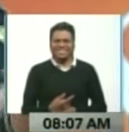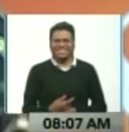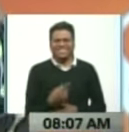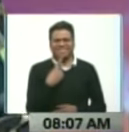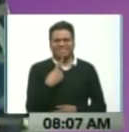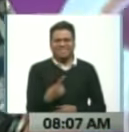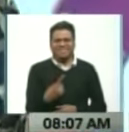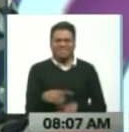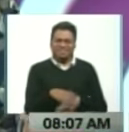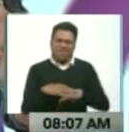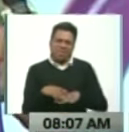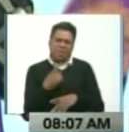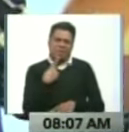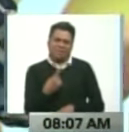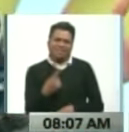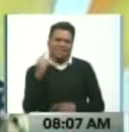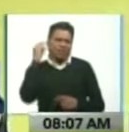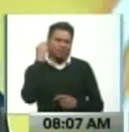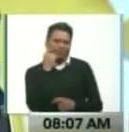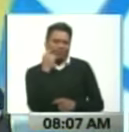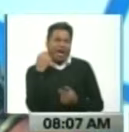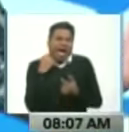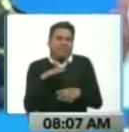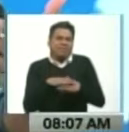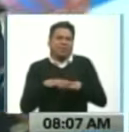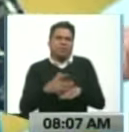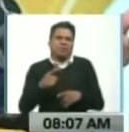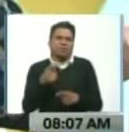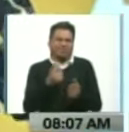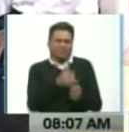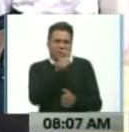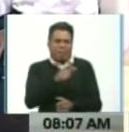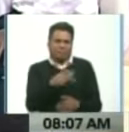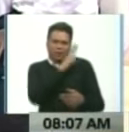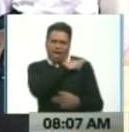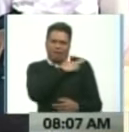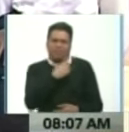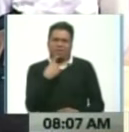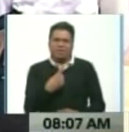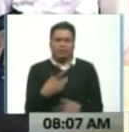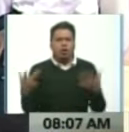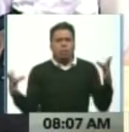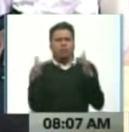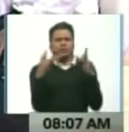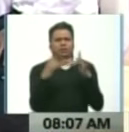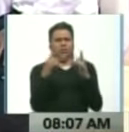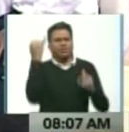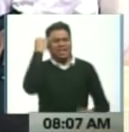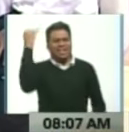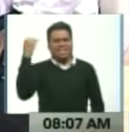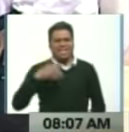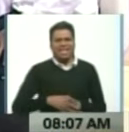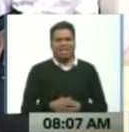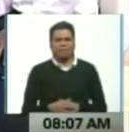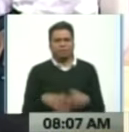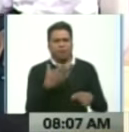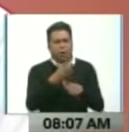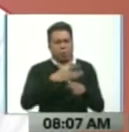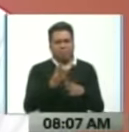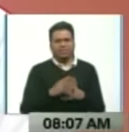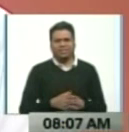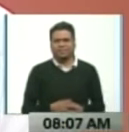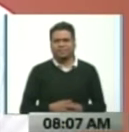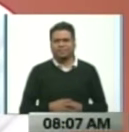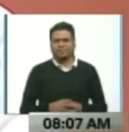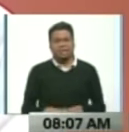mi productor, por el apuntador que nos dieron las redes sociales, ¿cómo lo hacen para contactar algunas ideas, para que la gente siga en ese compartir? Bueno,